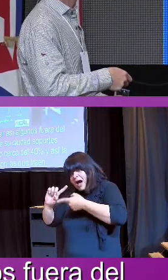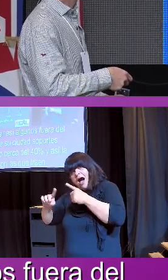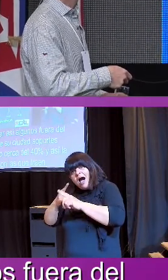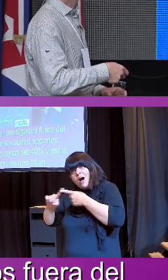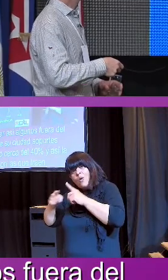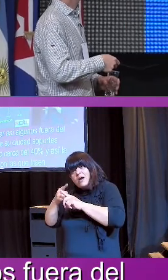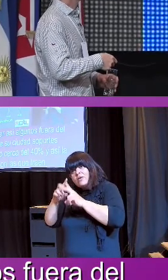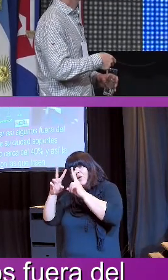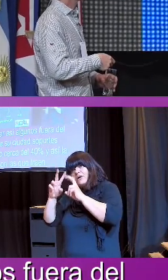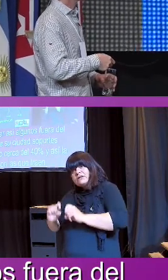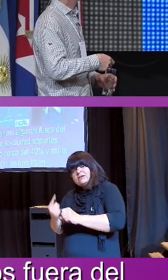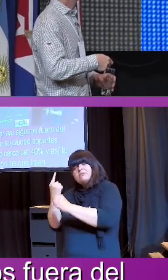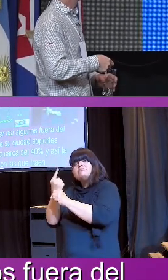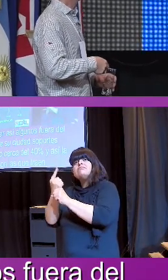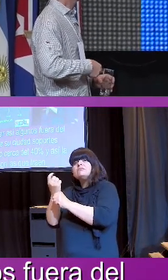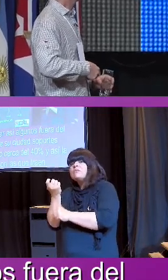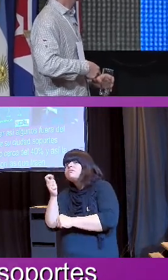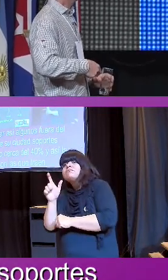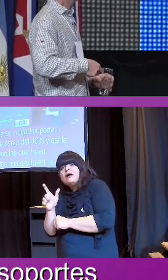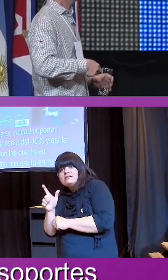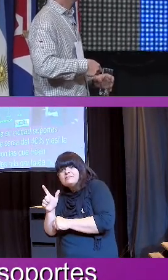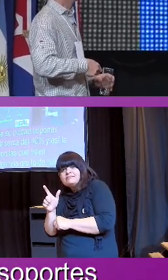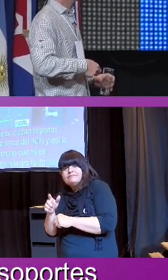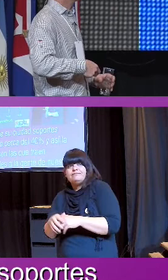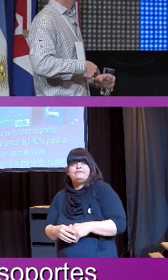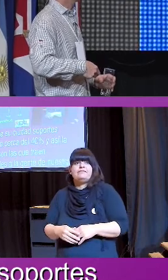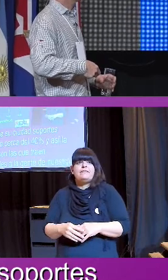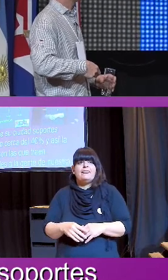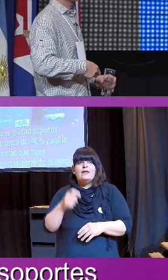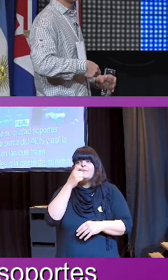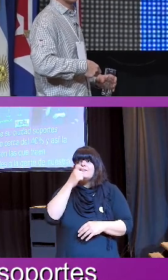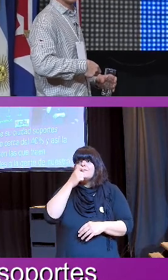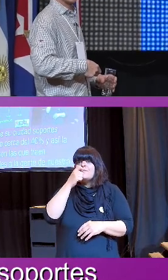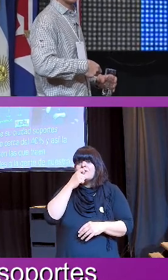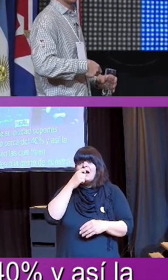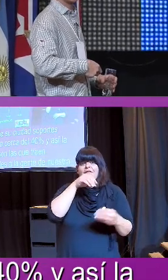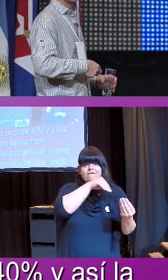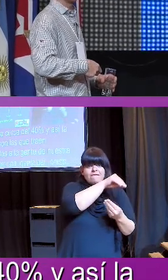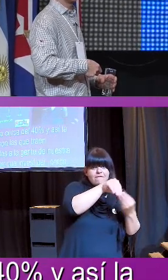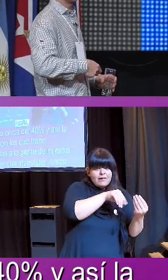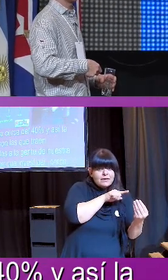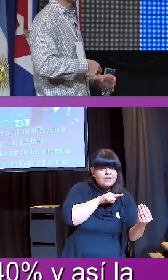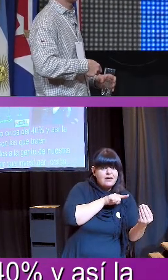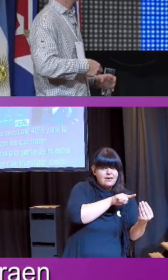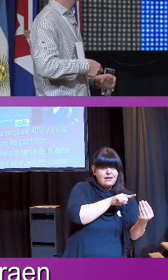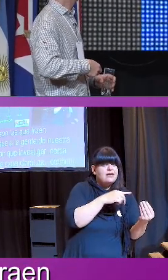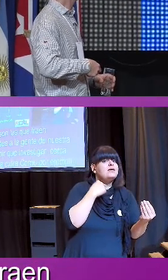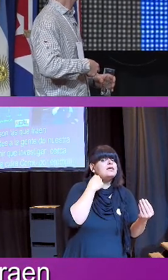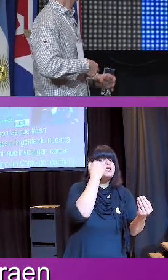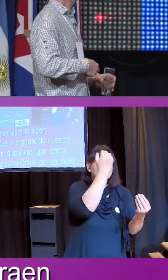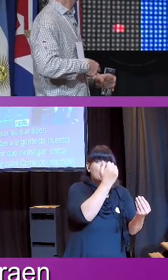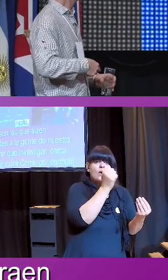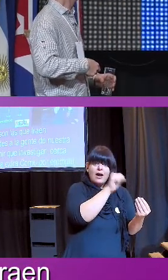Cerca del 50% reportaron carga financiera extra, como por ejemplo alguno de los familiares tuvo que dejar el trabajo por tener un niño con una condición del